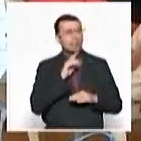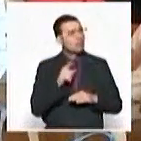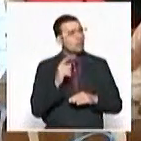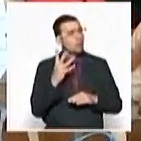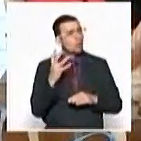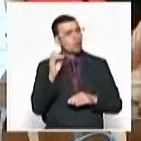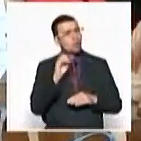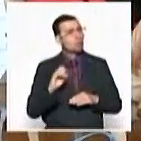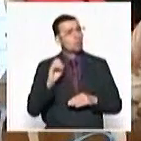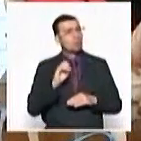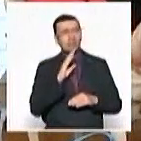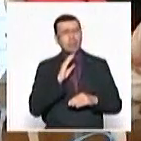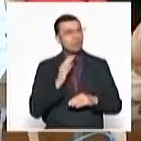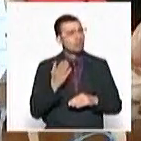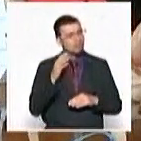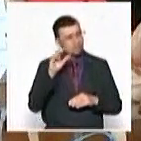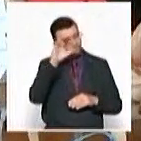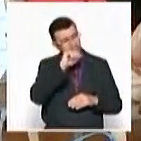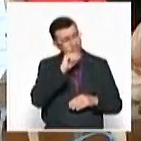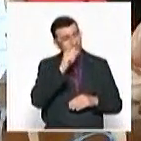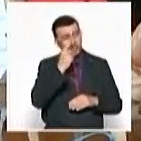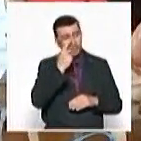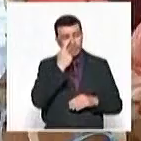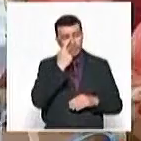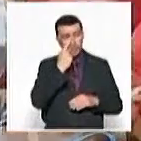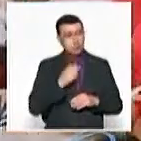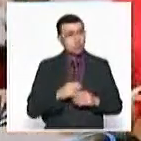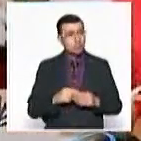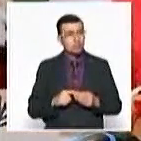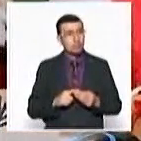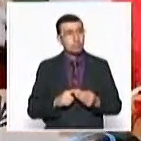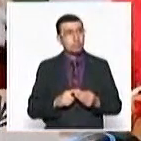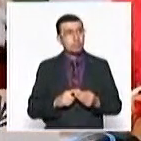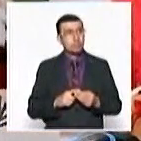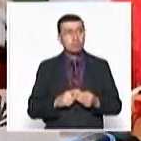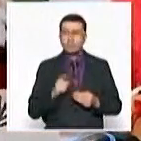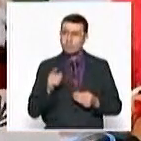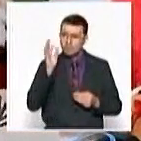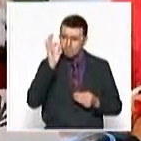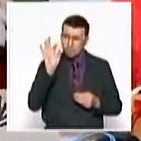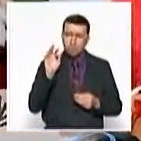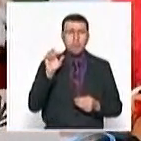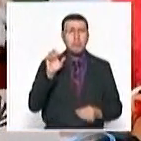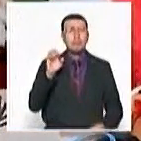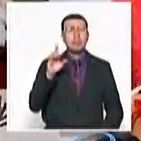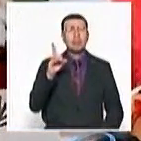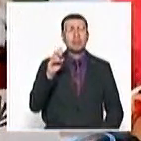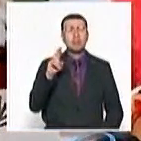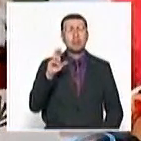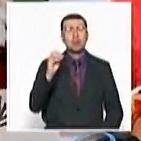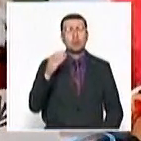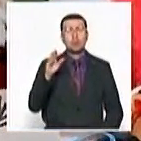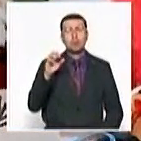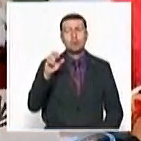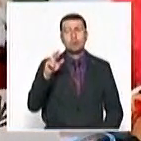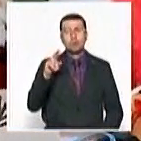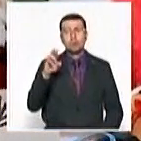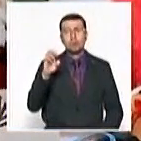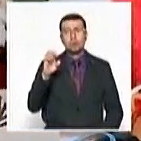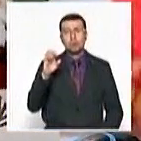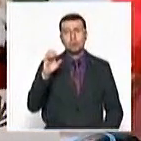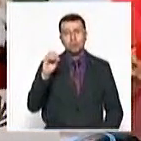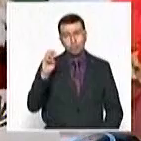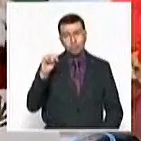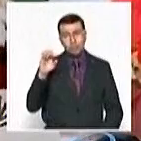octubre, hablando de cálculos? No. Sería el doctor Pedro Romeo. Puede ser el doctor Pedro Romeo o el doctor Chufi, urólogo. Pero ahí